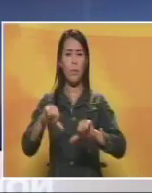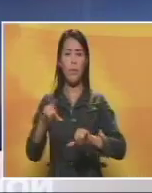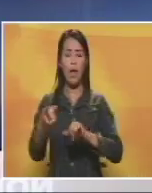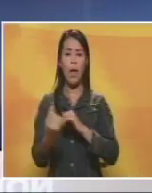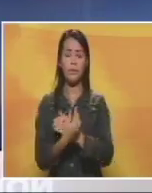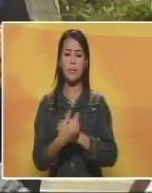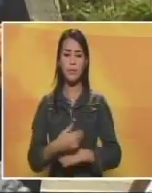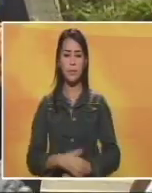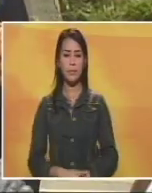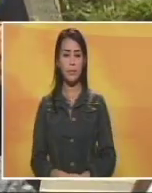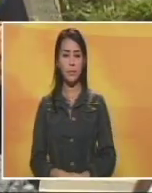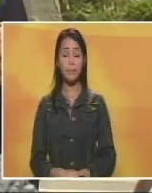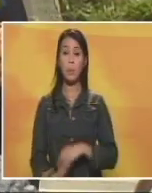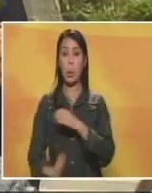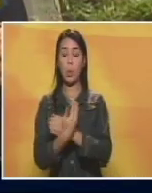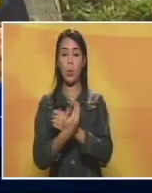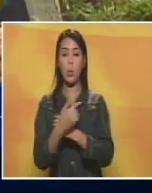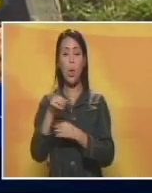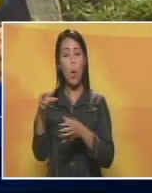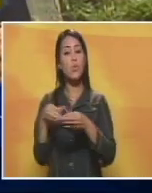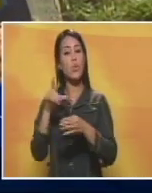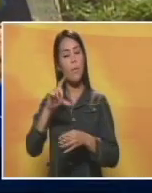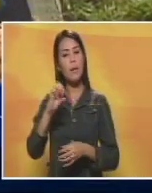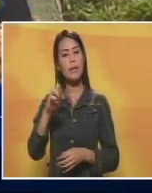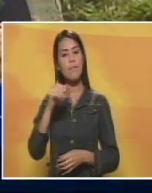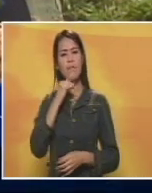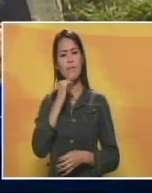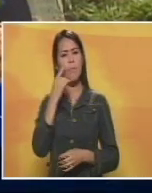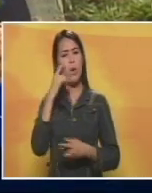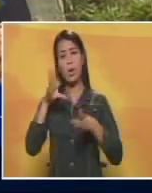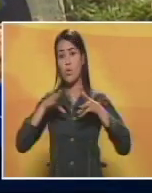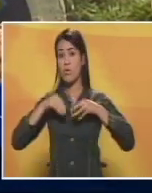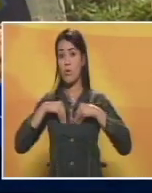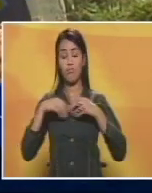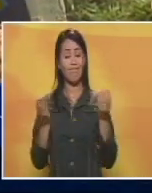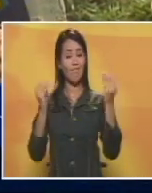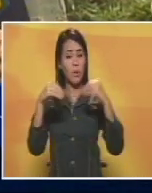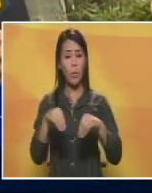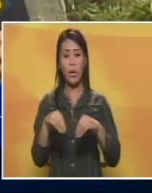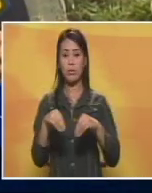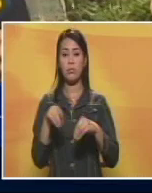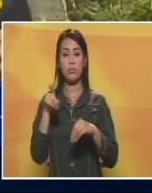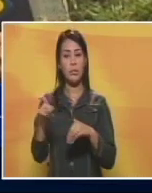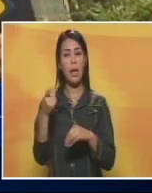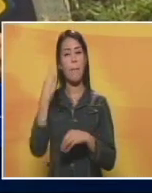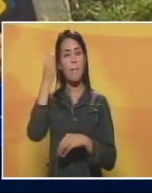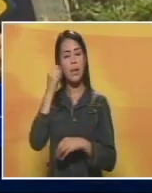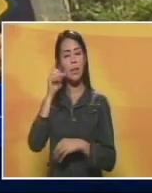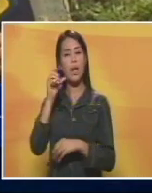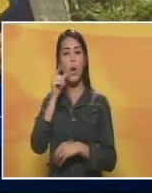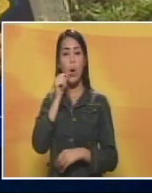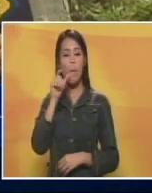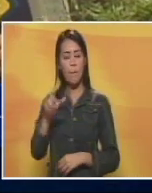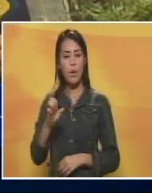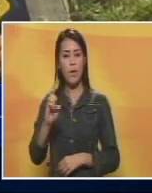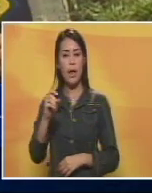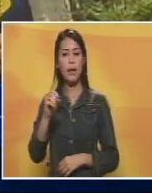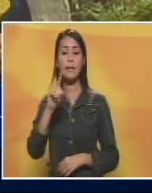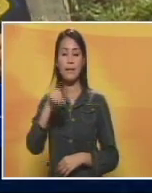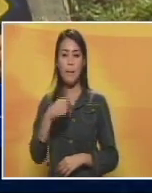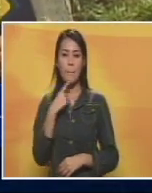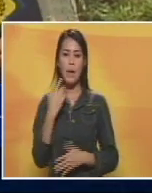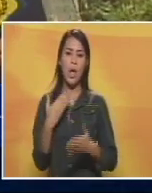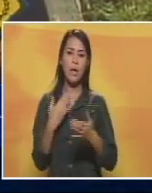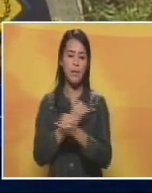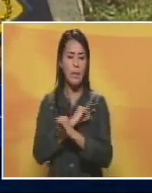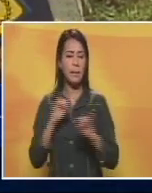Ortega aseguró que a pesar de que el Grupo de Lima declaró que no estaba de acuerdo con la postura de Almagro, también buscan atentar contra la